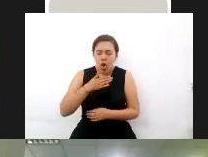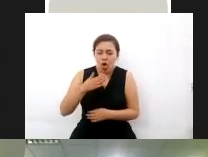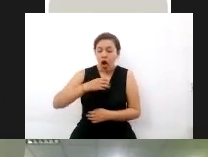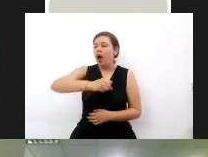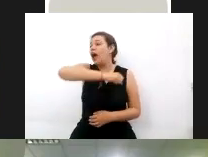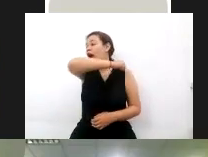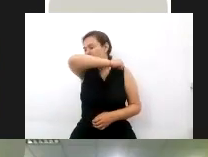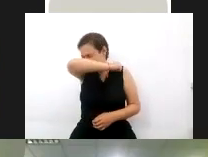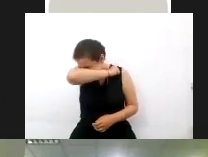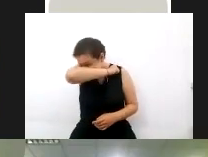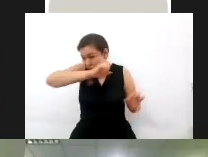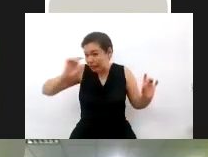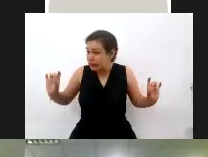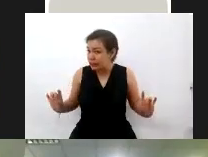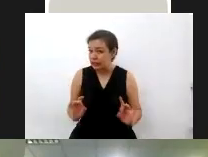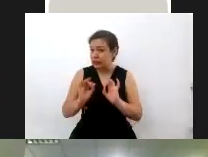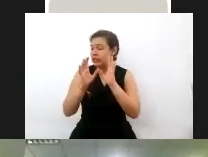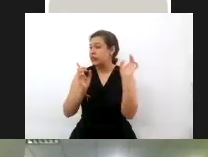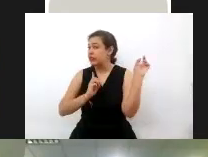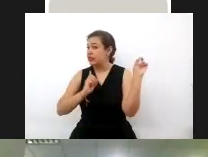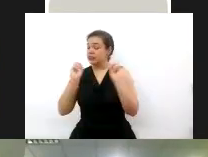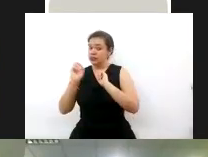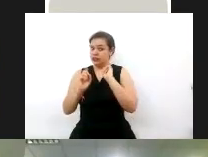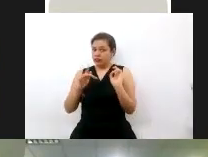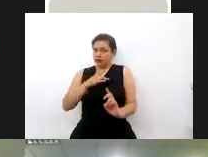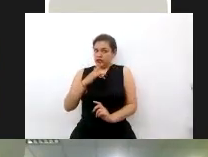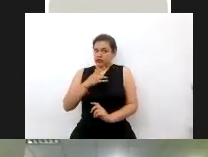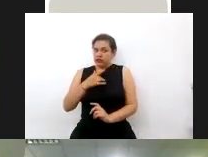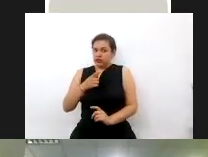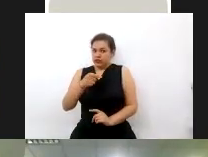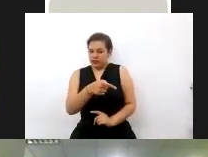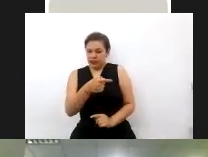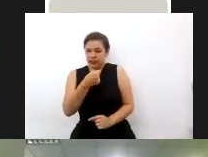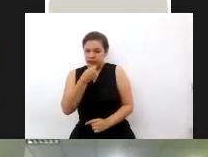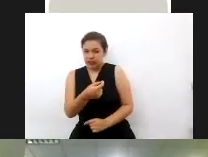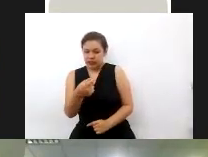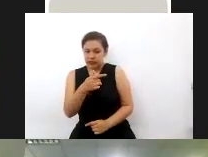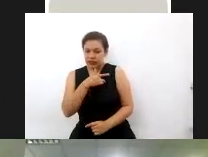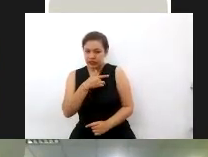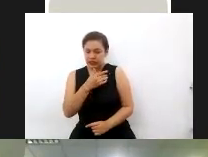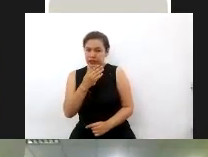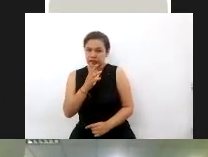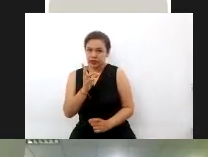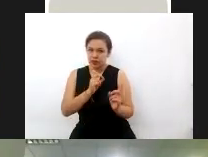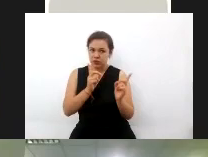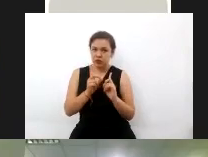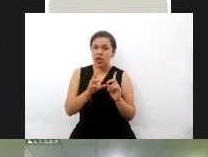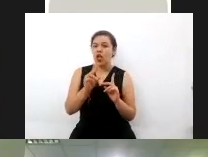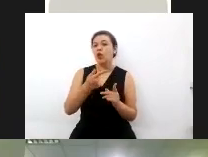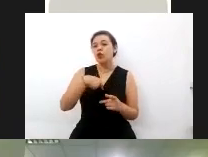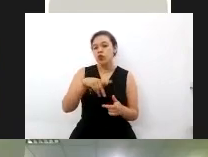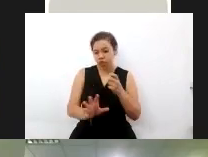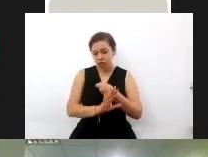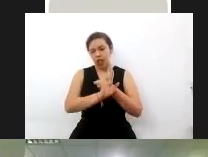si hay alguna situación que ustedes duden que a lo mejor se encuentran sanos, pues tienen que tomar todas las debidas